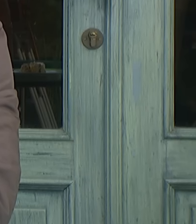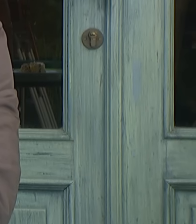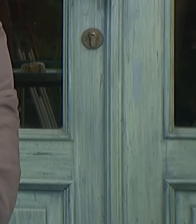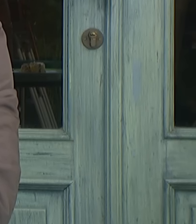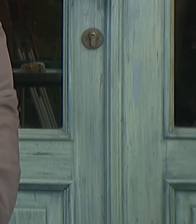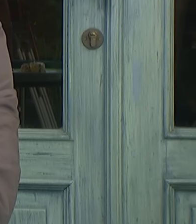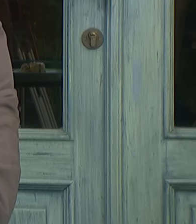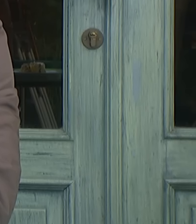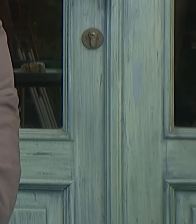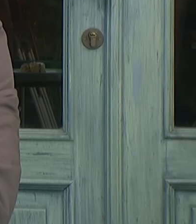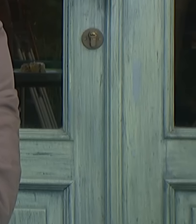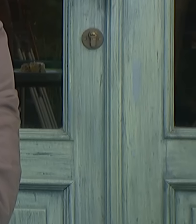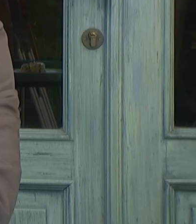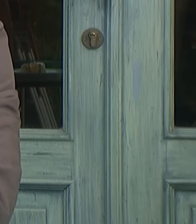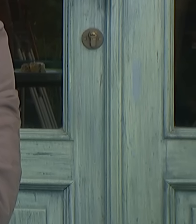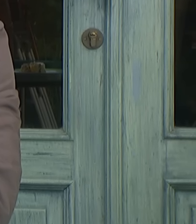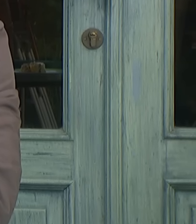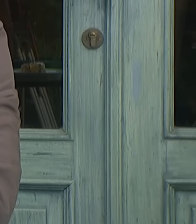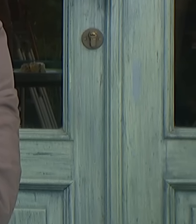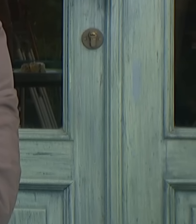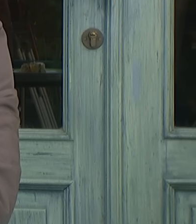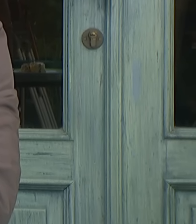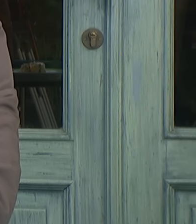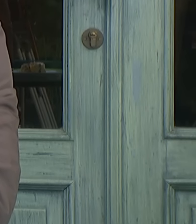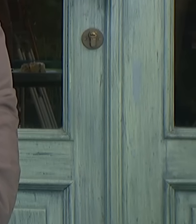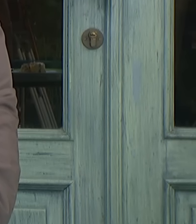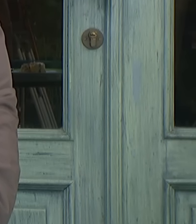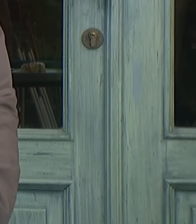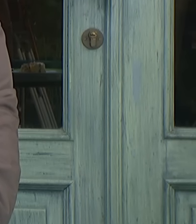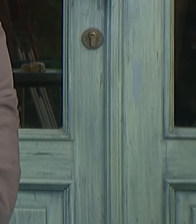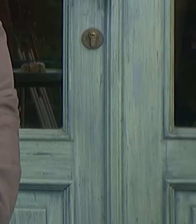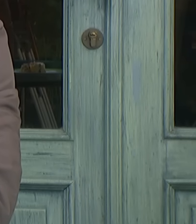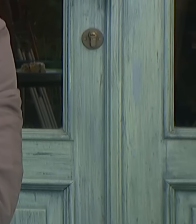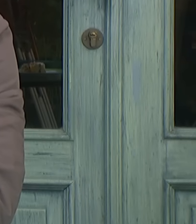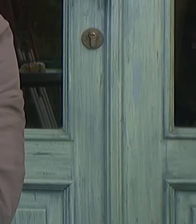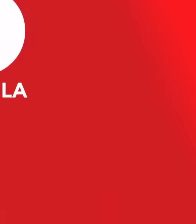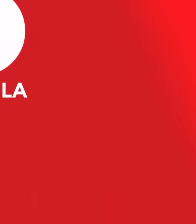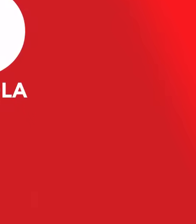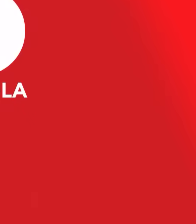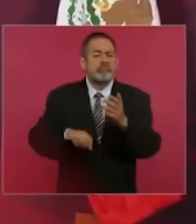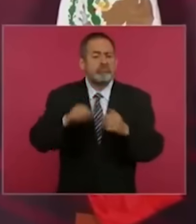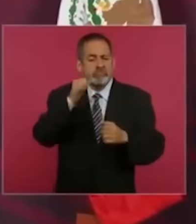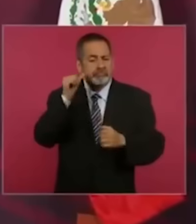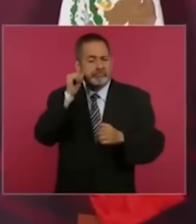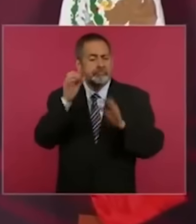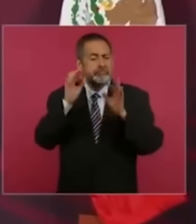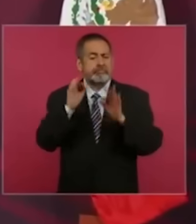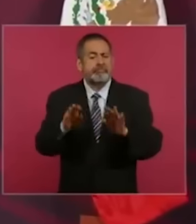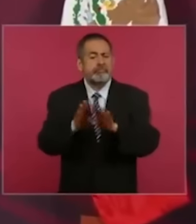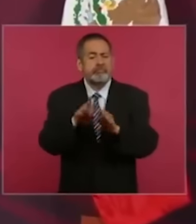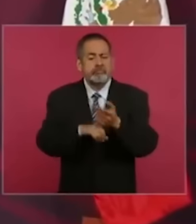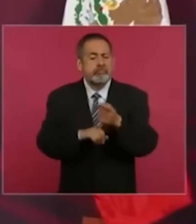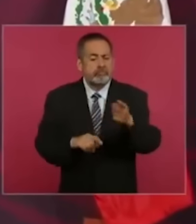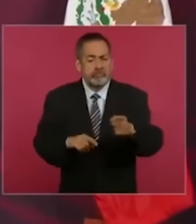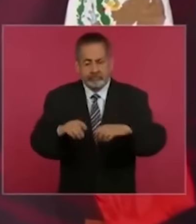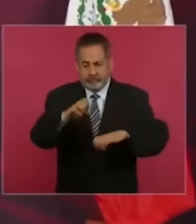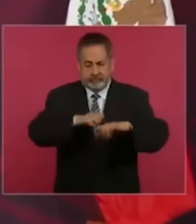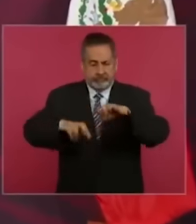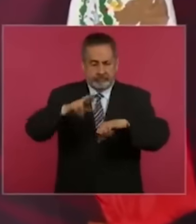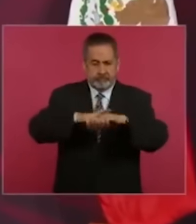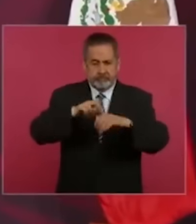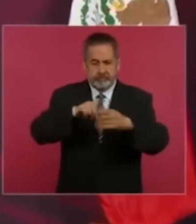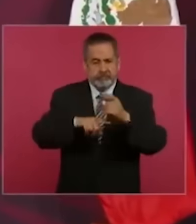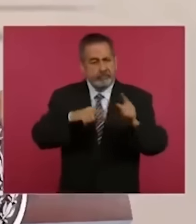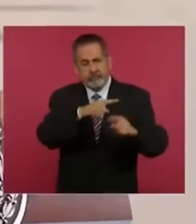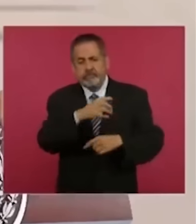Israel y cómo el presidente comentó al respecto. Vamos a ver qué fue lo que dijo para cerrar este tema. Okay. Vamos a ver. Que la embajadora de